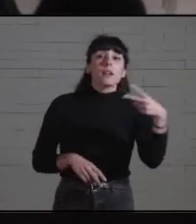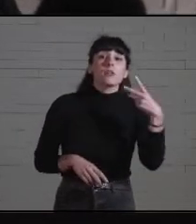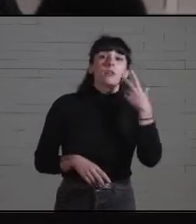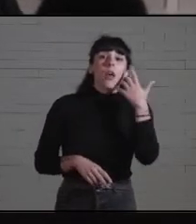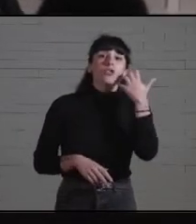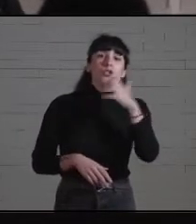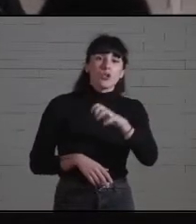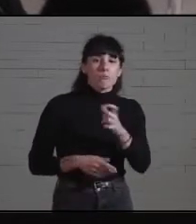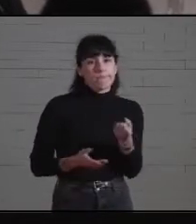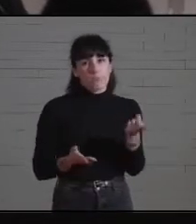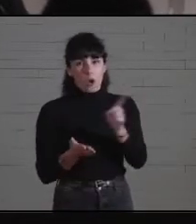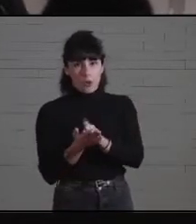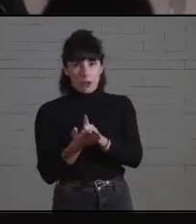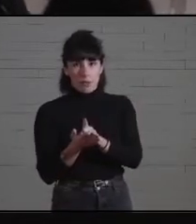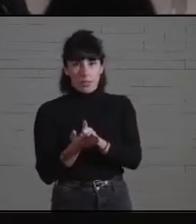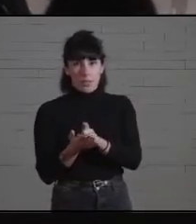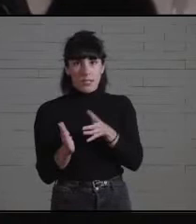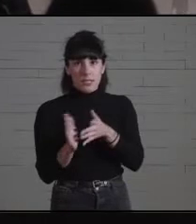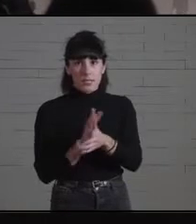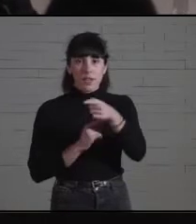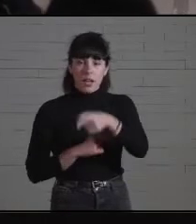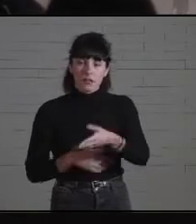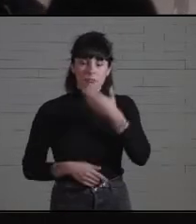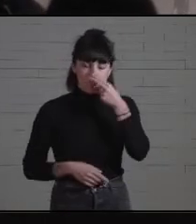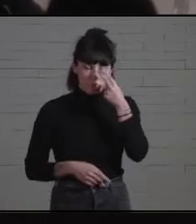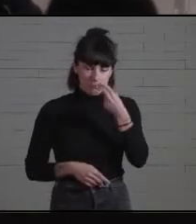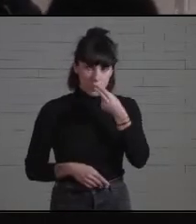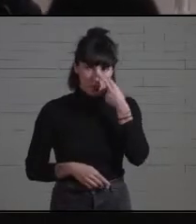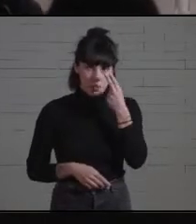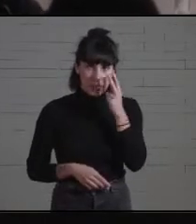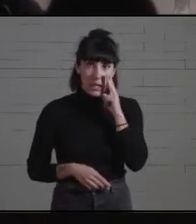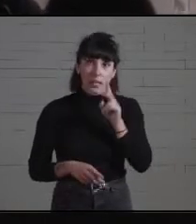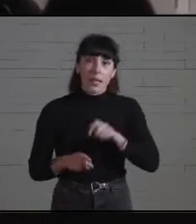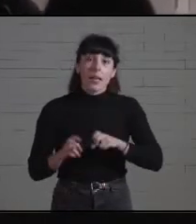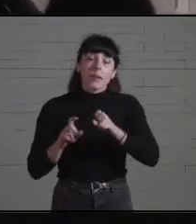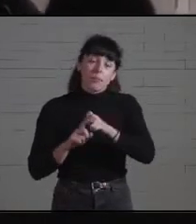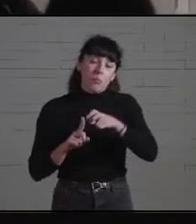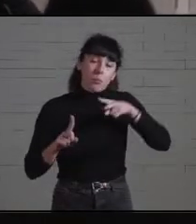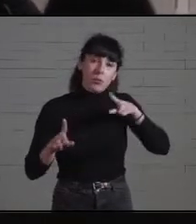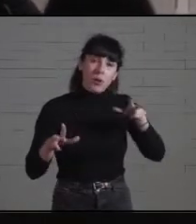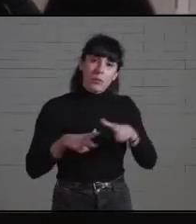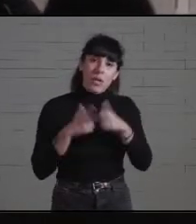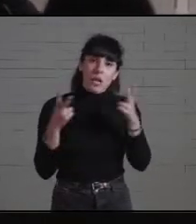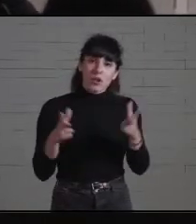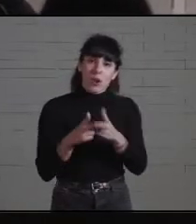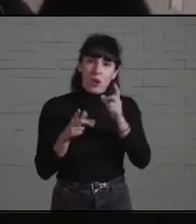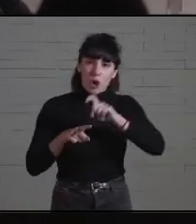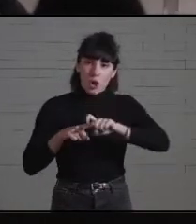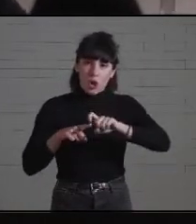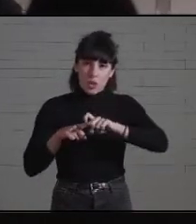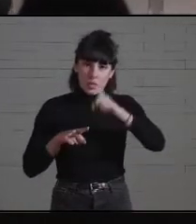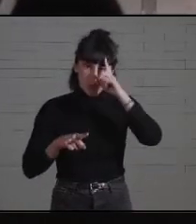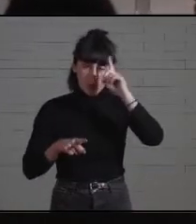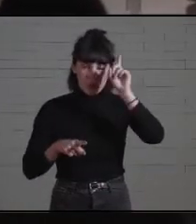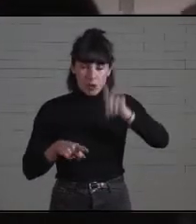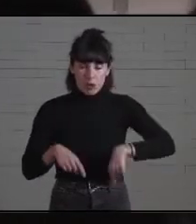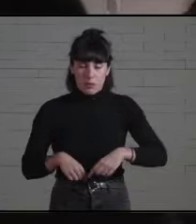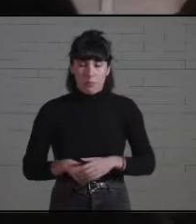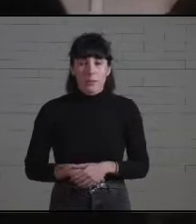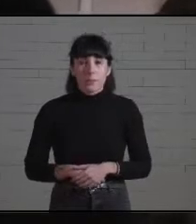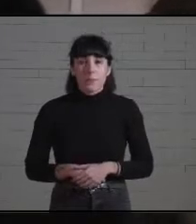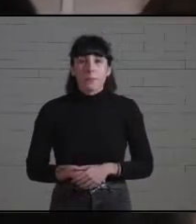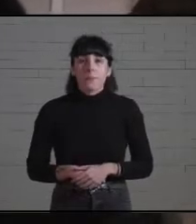otra vez. Este gráfico es muy, muy interesante, desde un punto de vista sociológico y psicológico también. Aquí